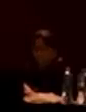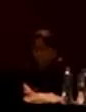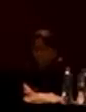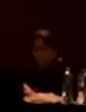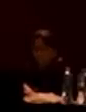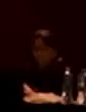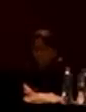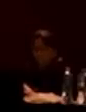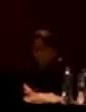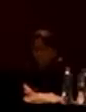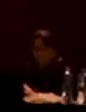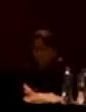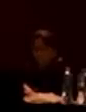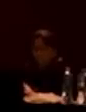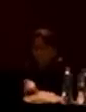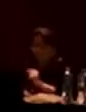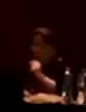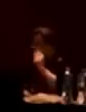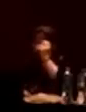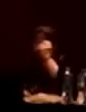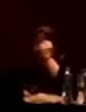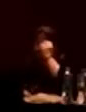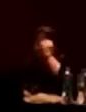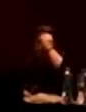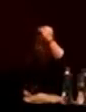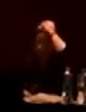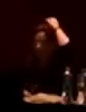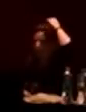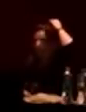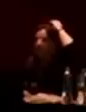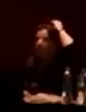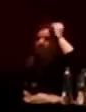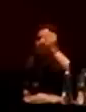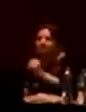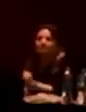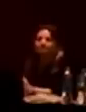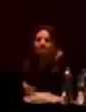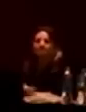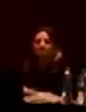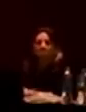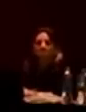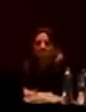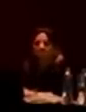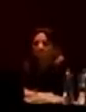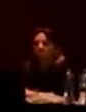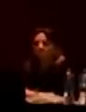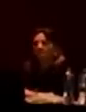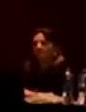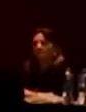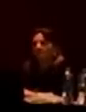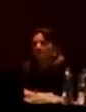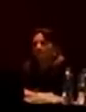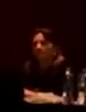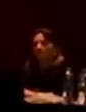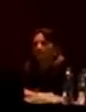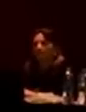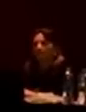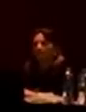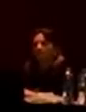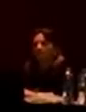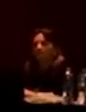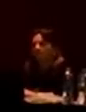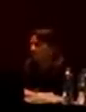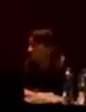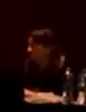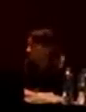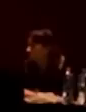Mondragón El joven normalista que apareció un muerto unas horas después torturado con múltiples fracturas sin